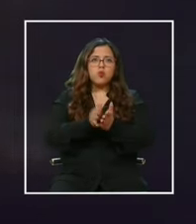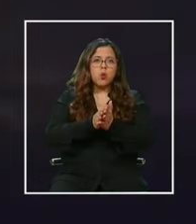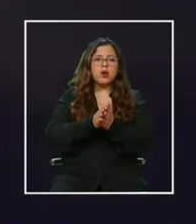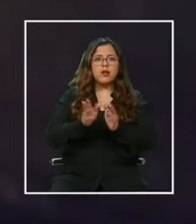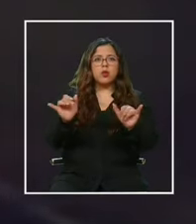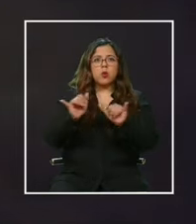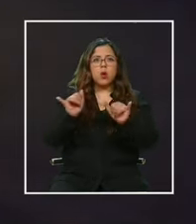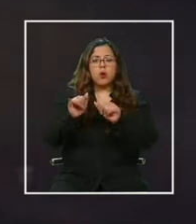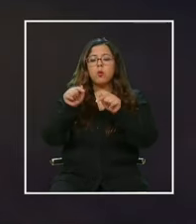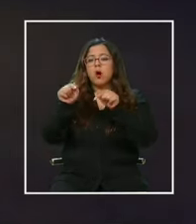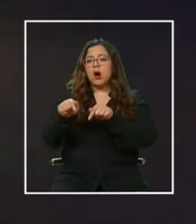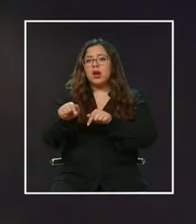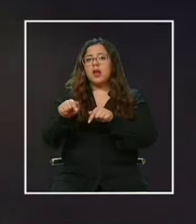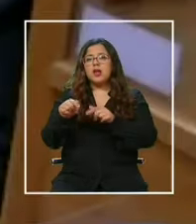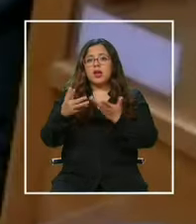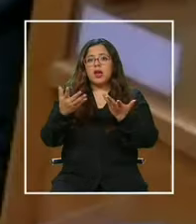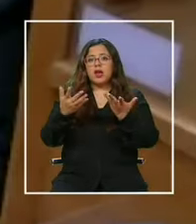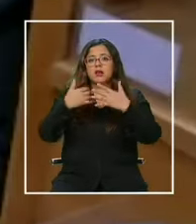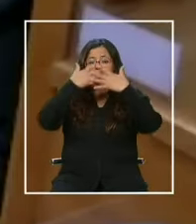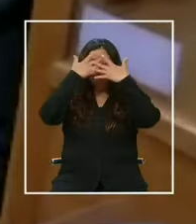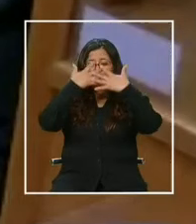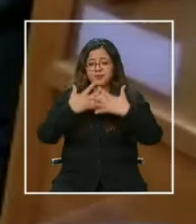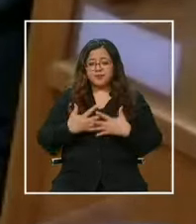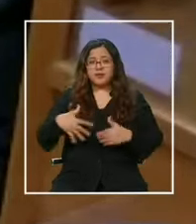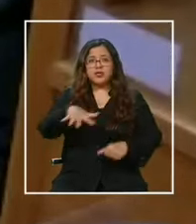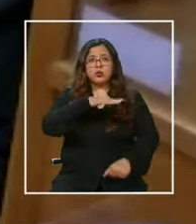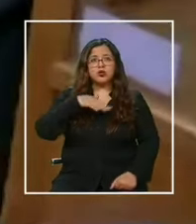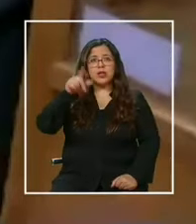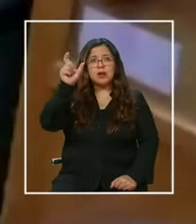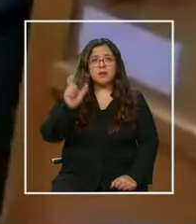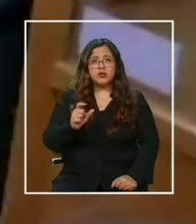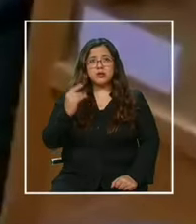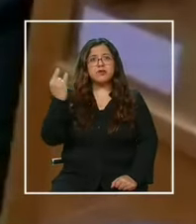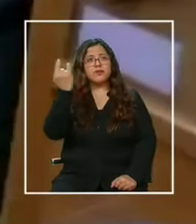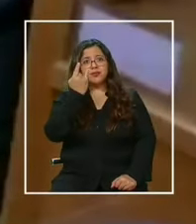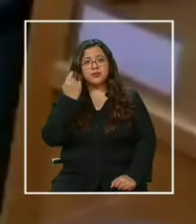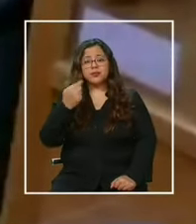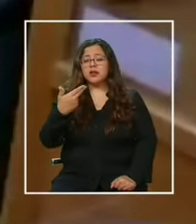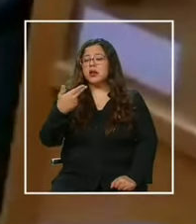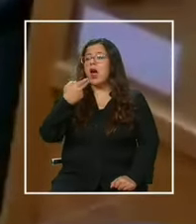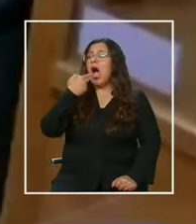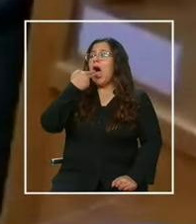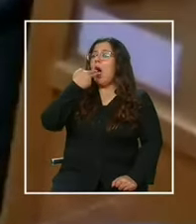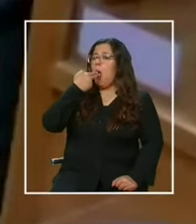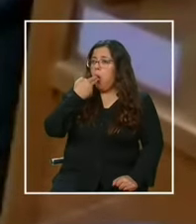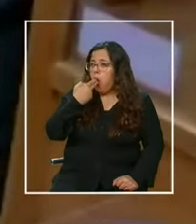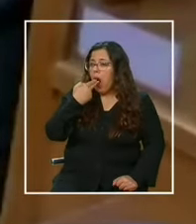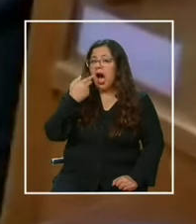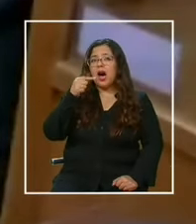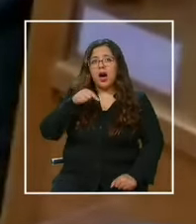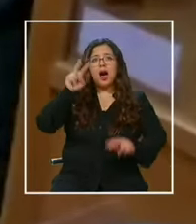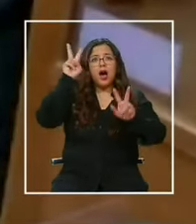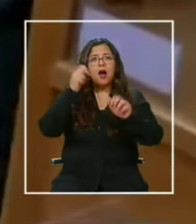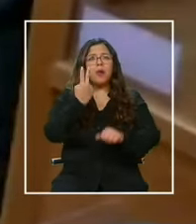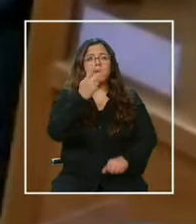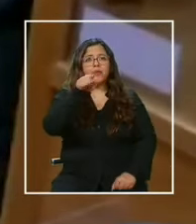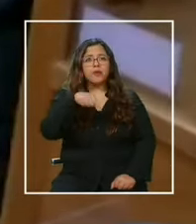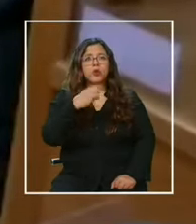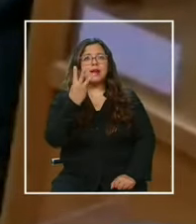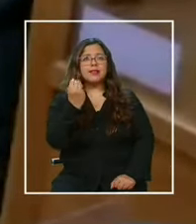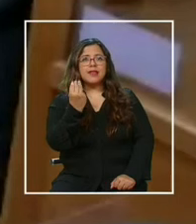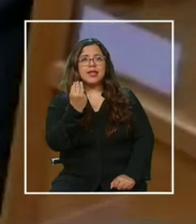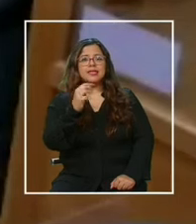estado etílico del imputado se vio ratificado por resultado de alcotest, que arrojó a su respecto una tasa de